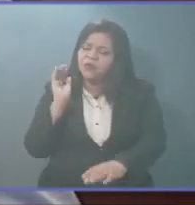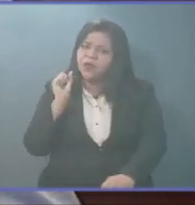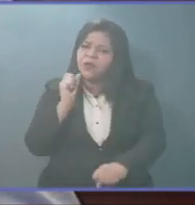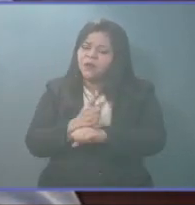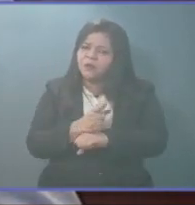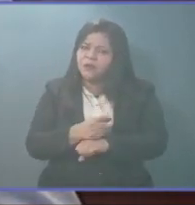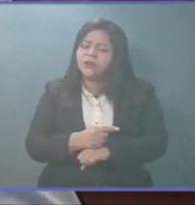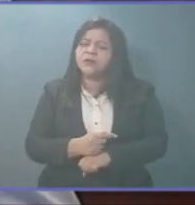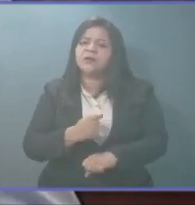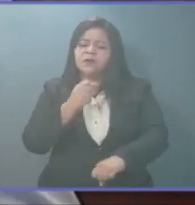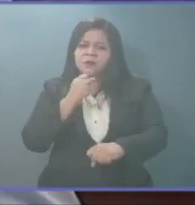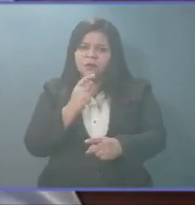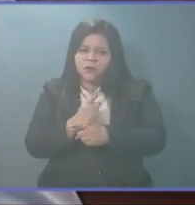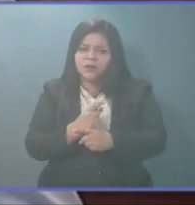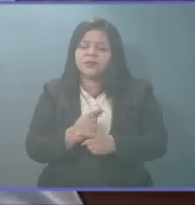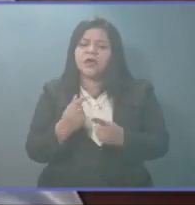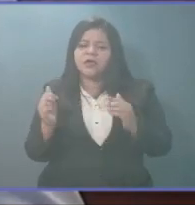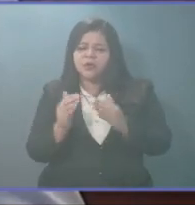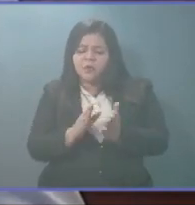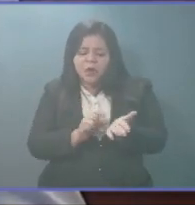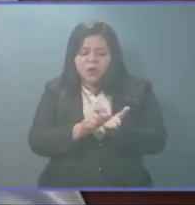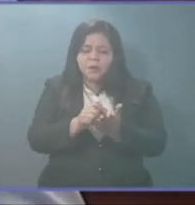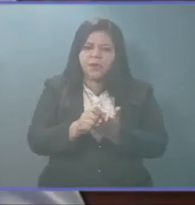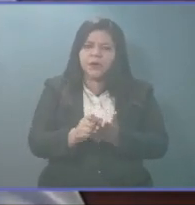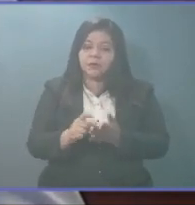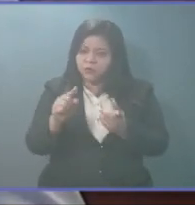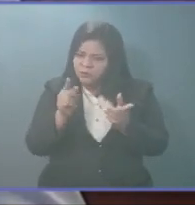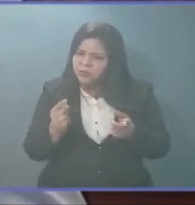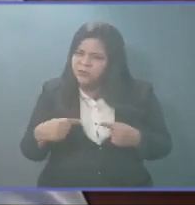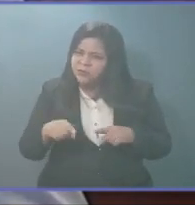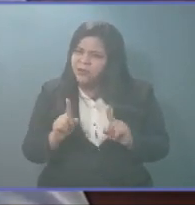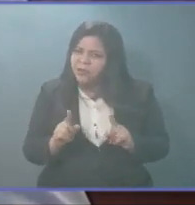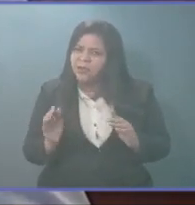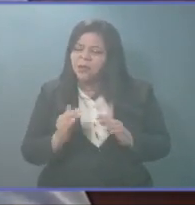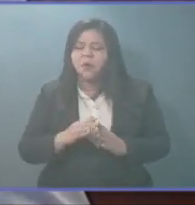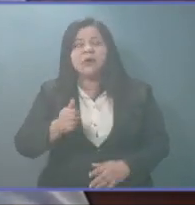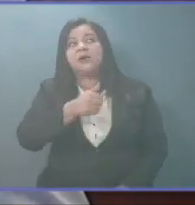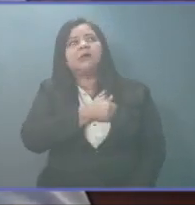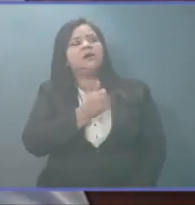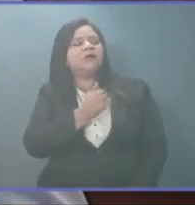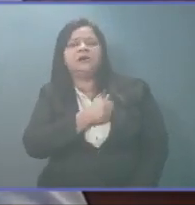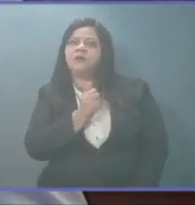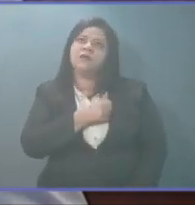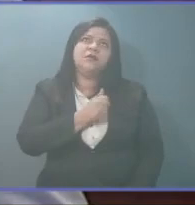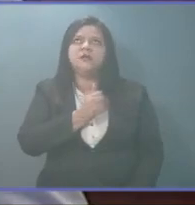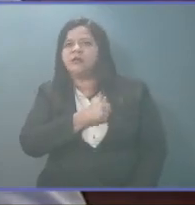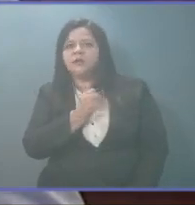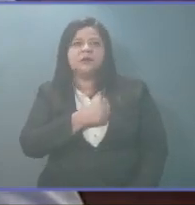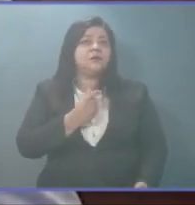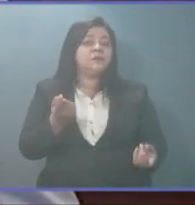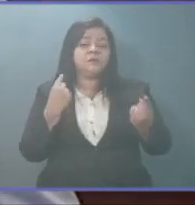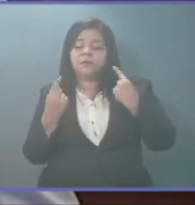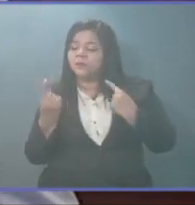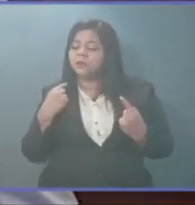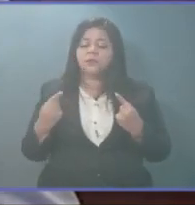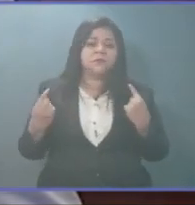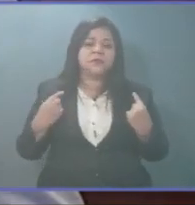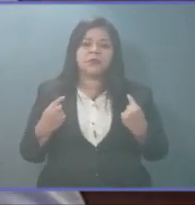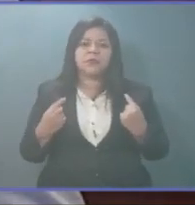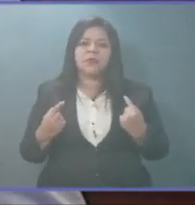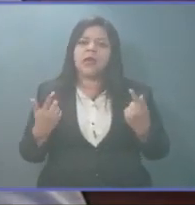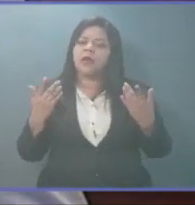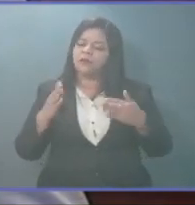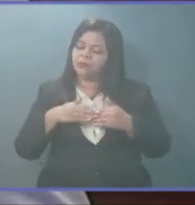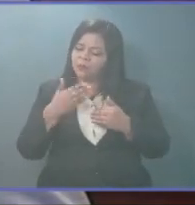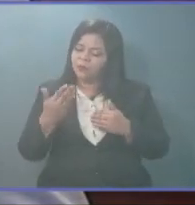digno y trabajador de las hormigas. Si siguen con la irresponsabilidad y la indiferencia de la cigarra, ya les